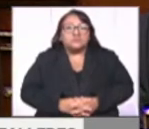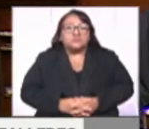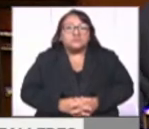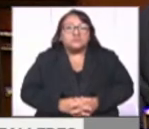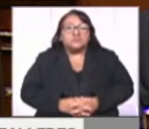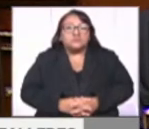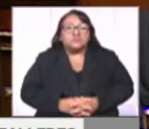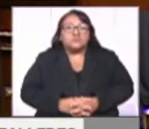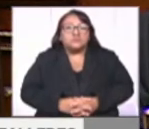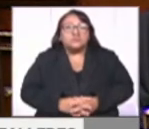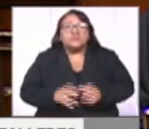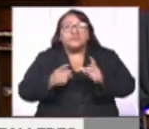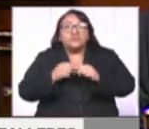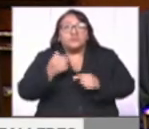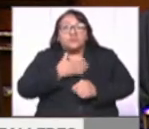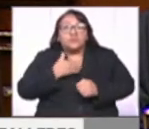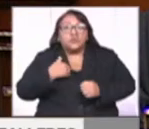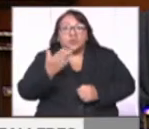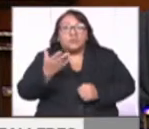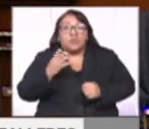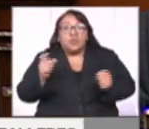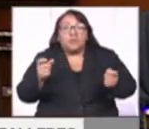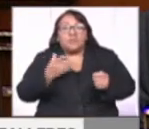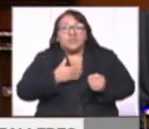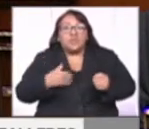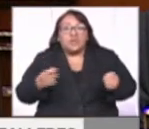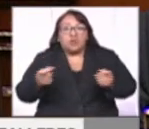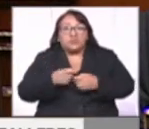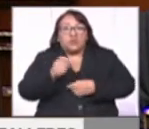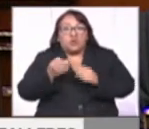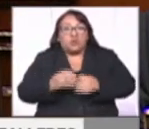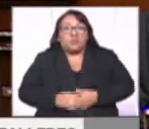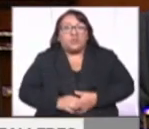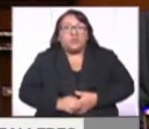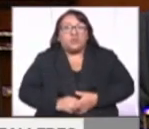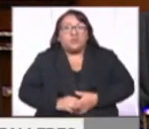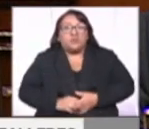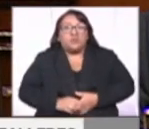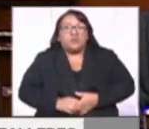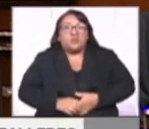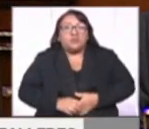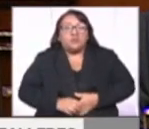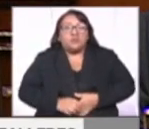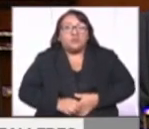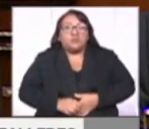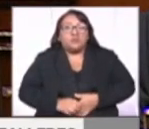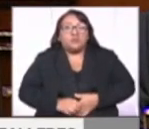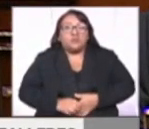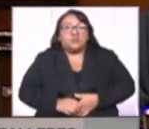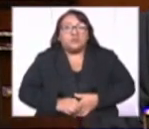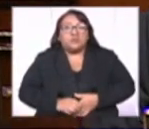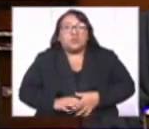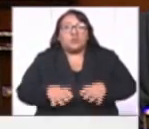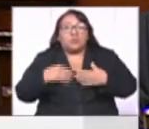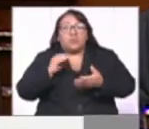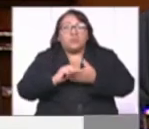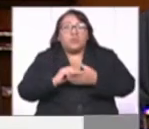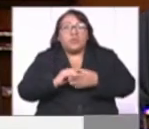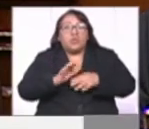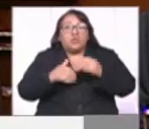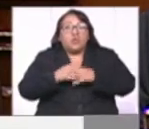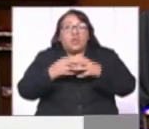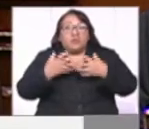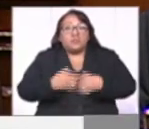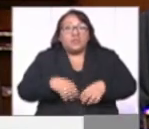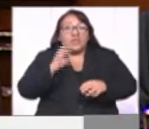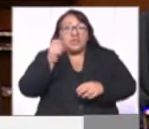sentido, presidente, yo le pido al presidente de la Comisión de Economía que podríamos bajar ahí y podríamos colocar solamente a las microempresas. Creo